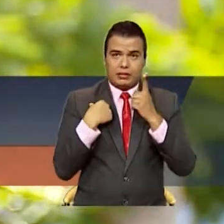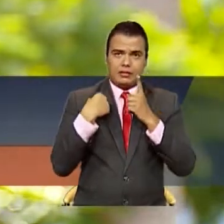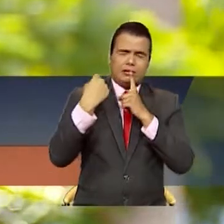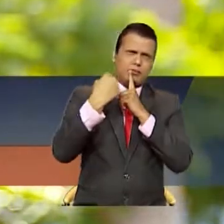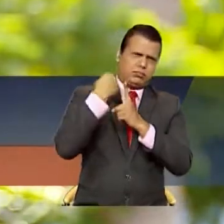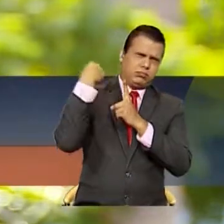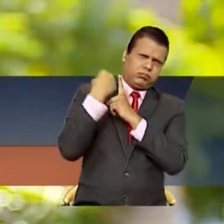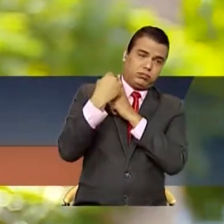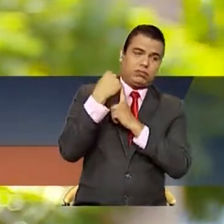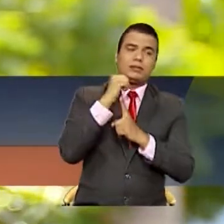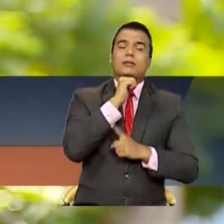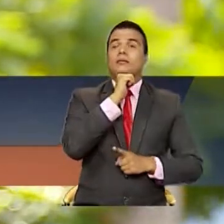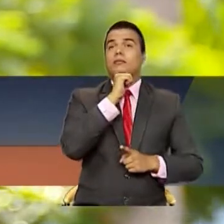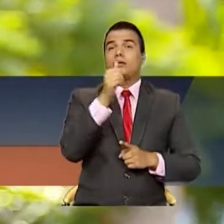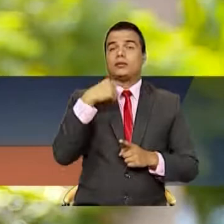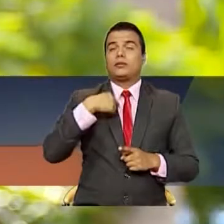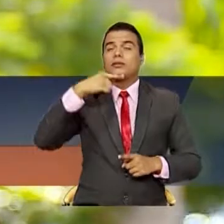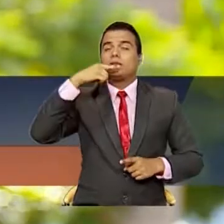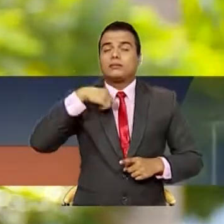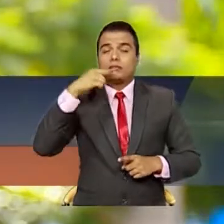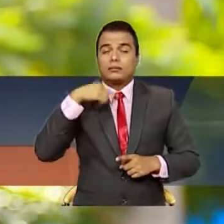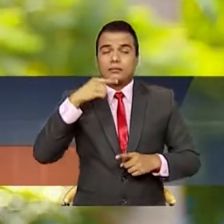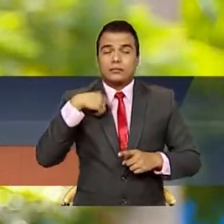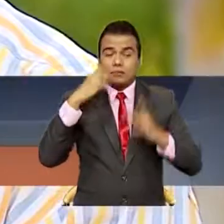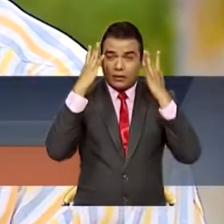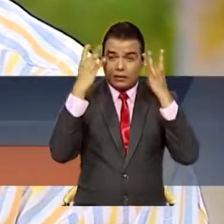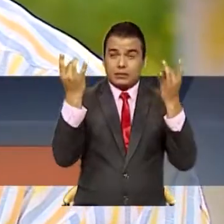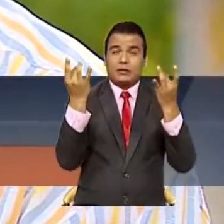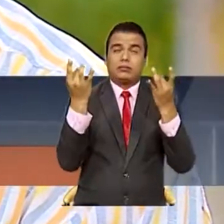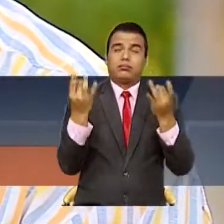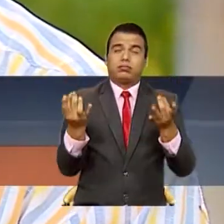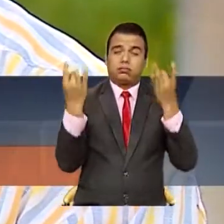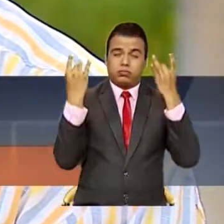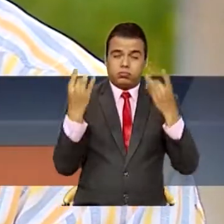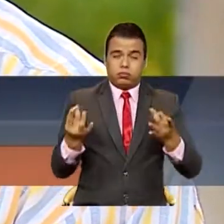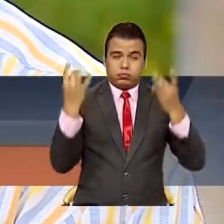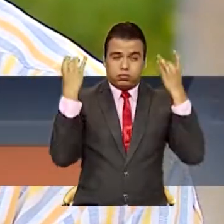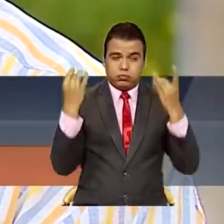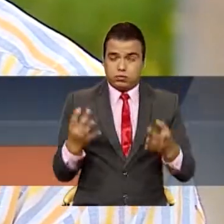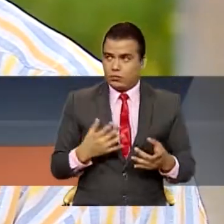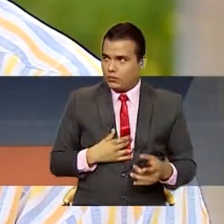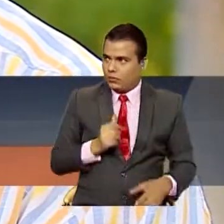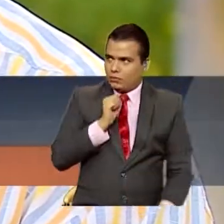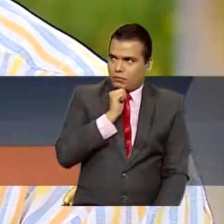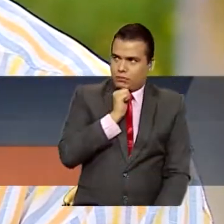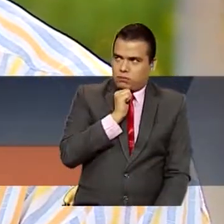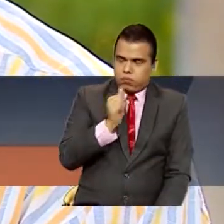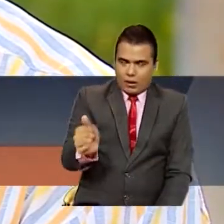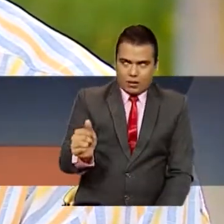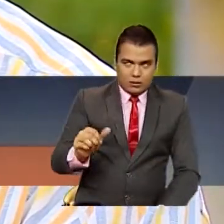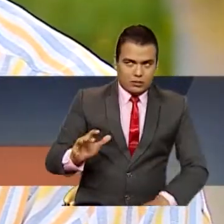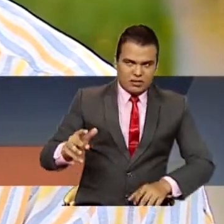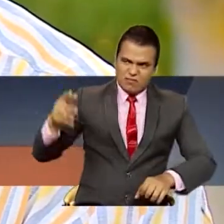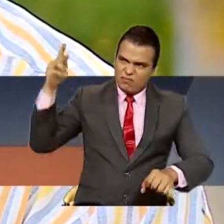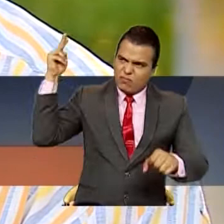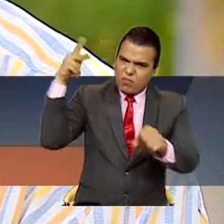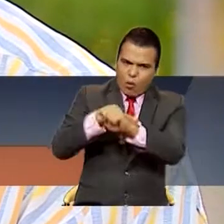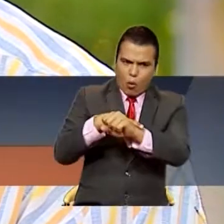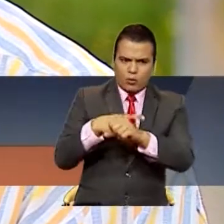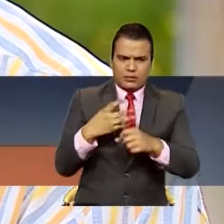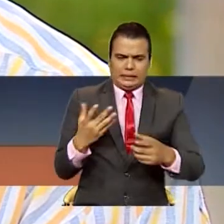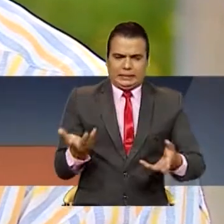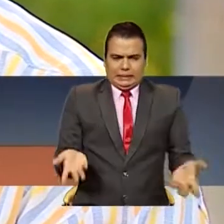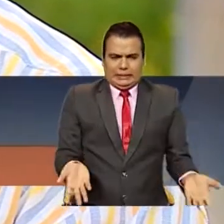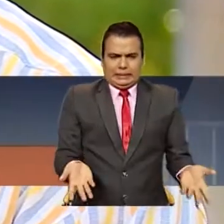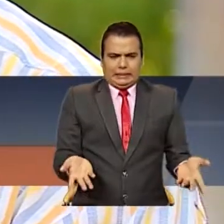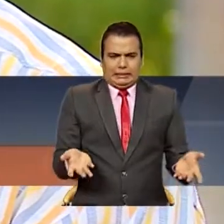golpearon brutalmente y veo borroso y me duele demasiado la cabeza. Fue un ataque realmente brutal porque no se tuvo la